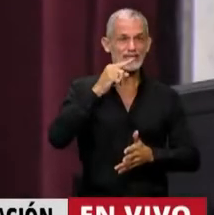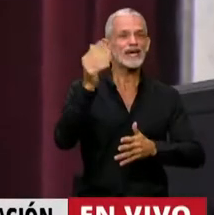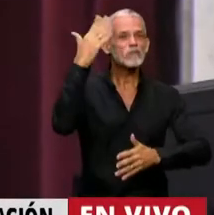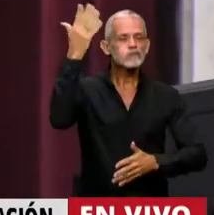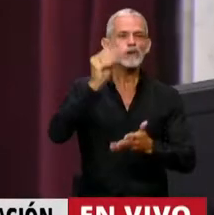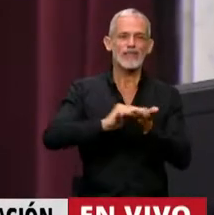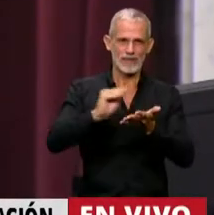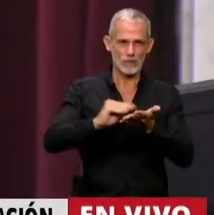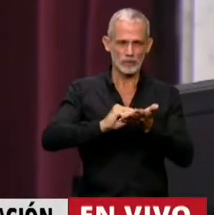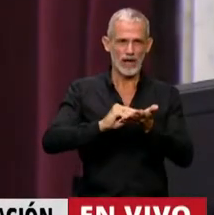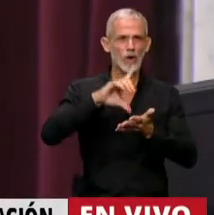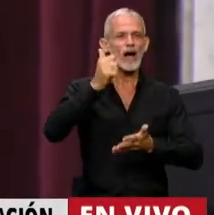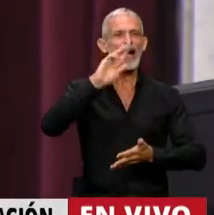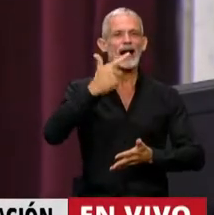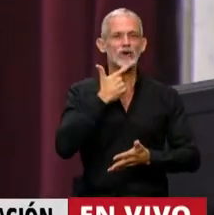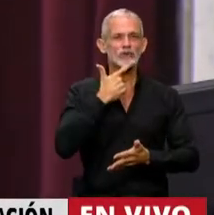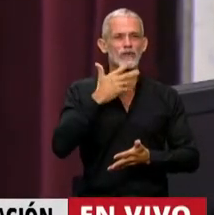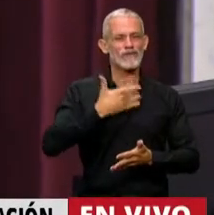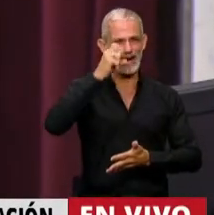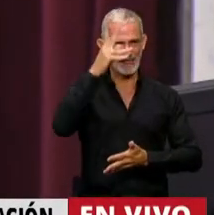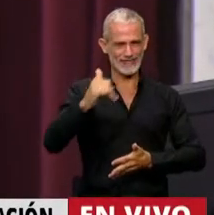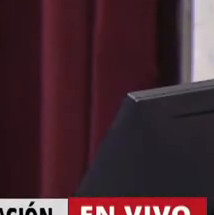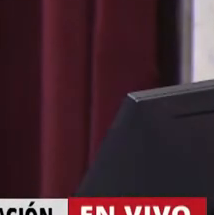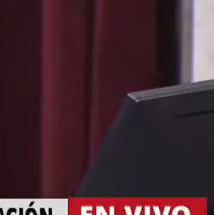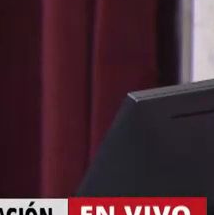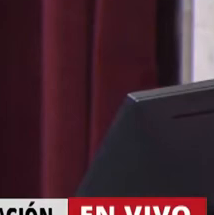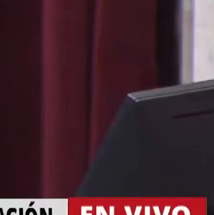Tiene la palabra el diputado Carlos Fernández.